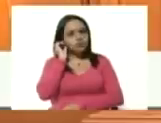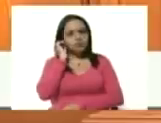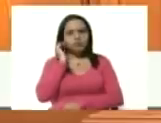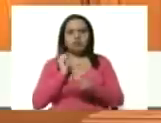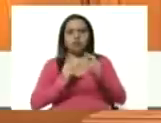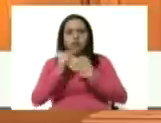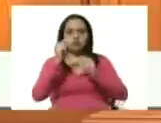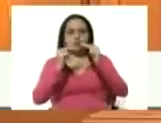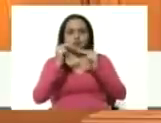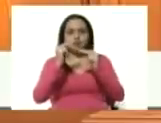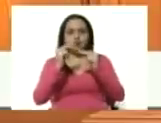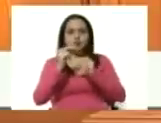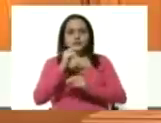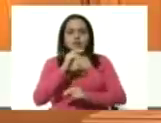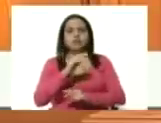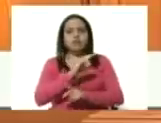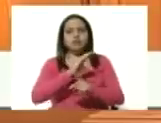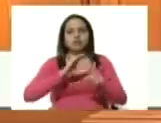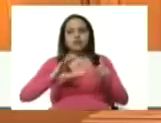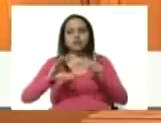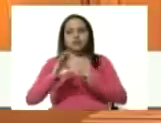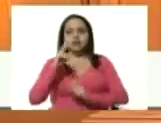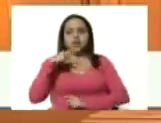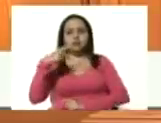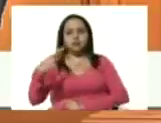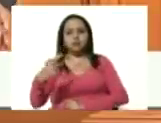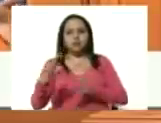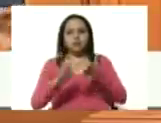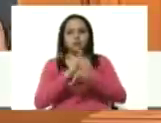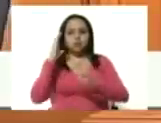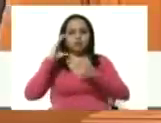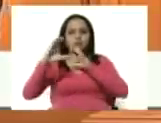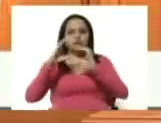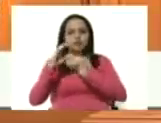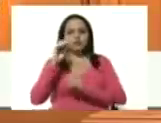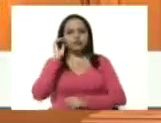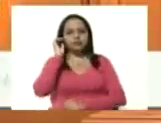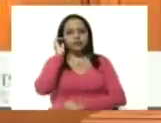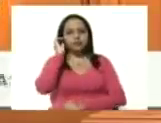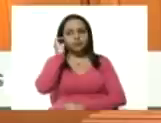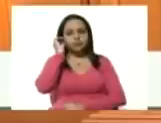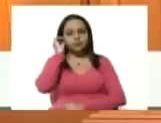cultura política del hecho comunicacional.